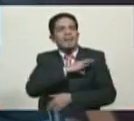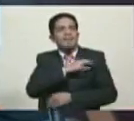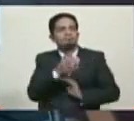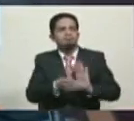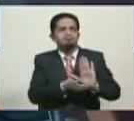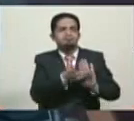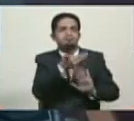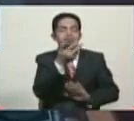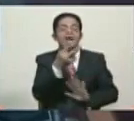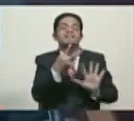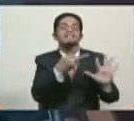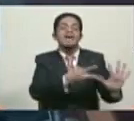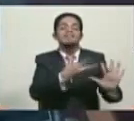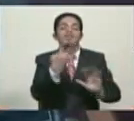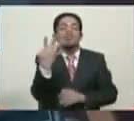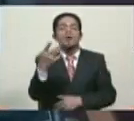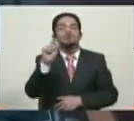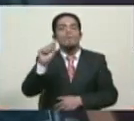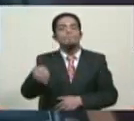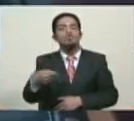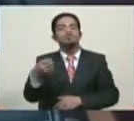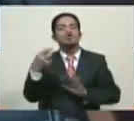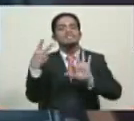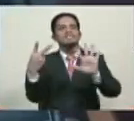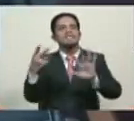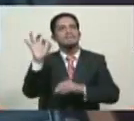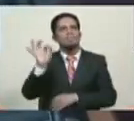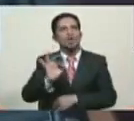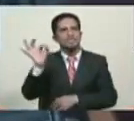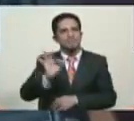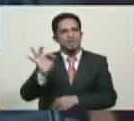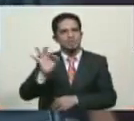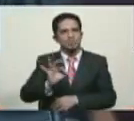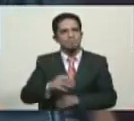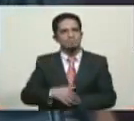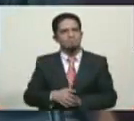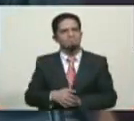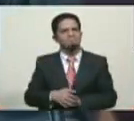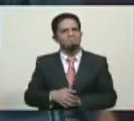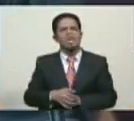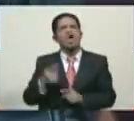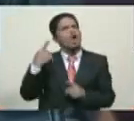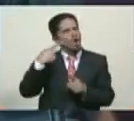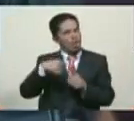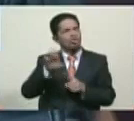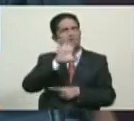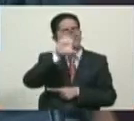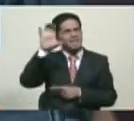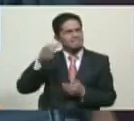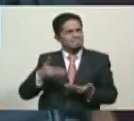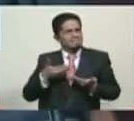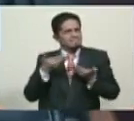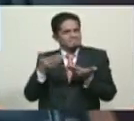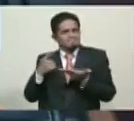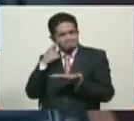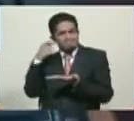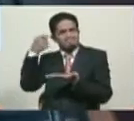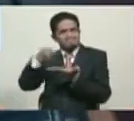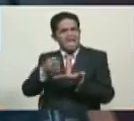del 74.7% de su presupuesto. ¿Qué país ofrece las mismas cifras de inversión